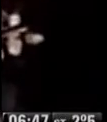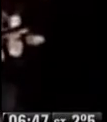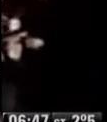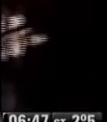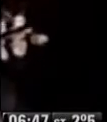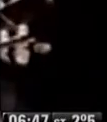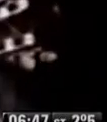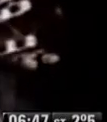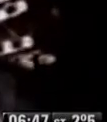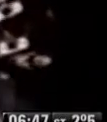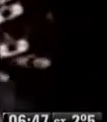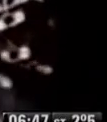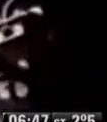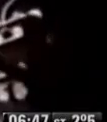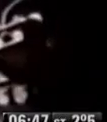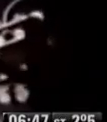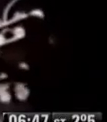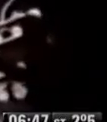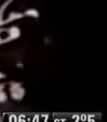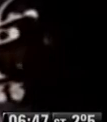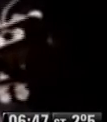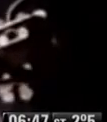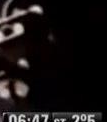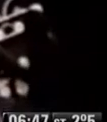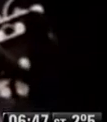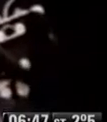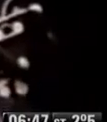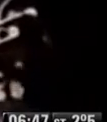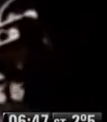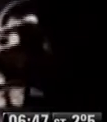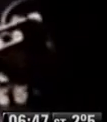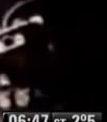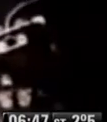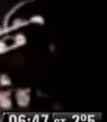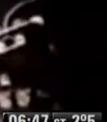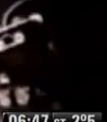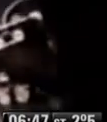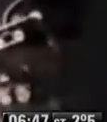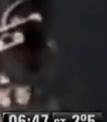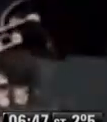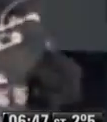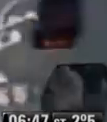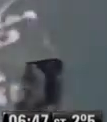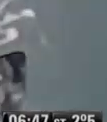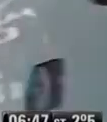tus manos, arriba en el fuego de mi corazón.